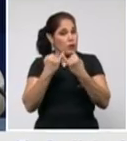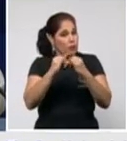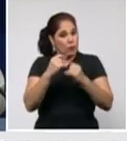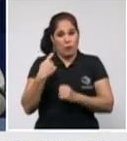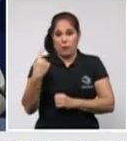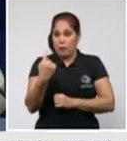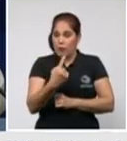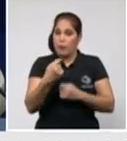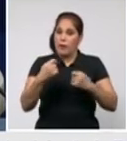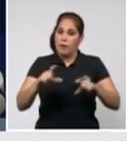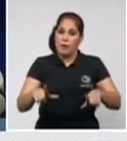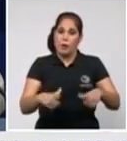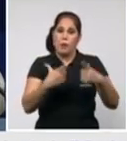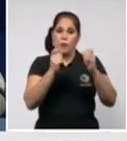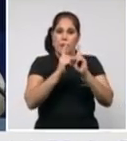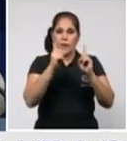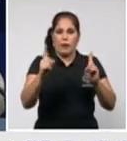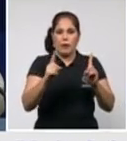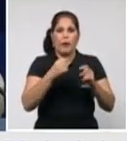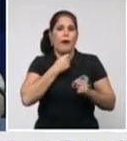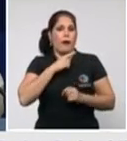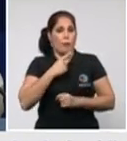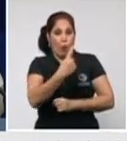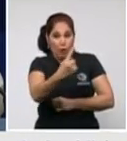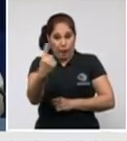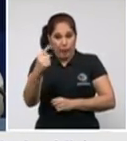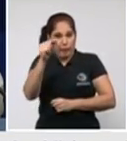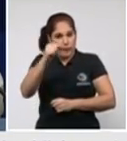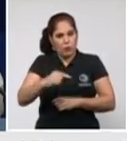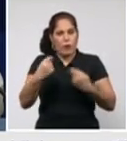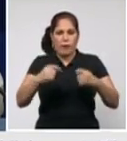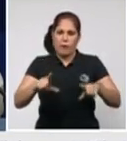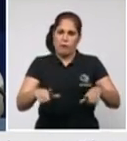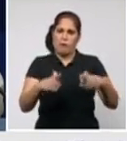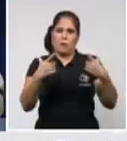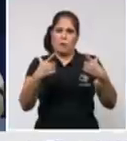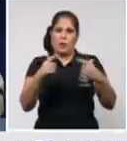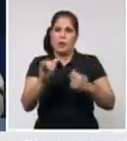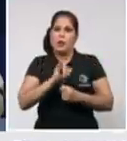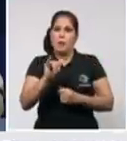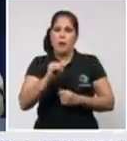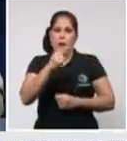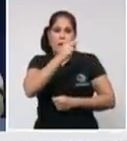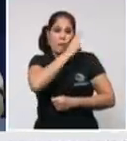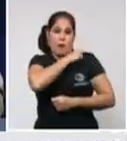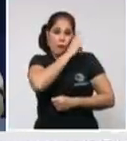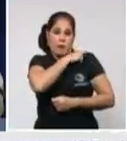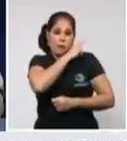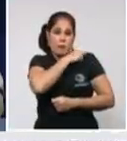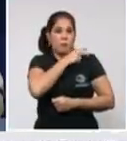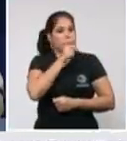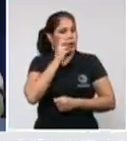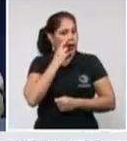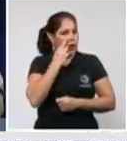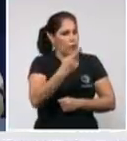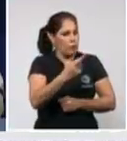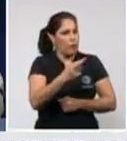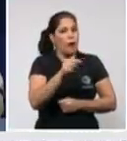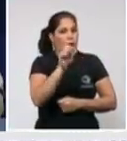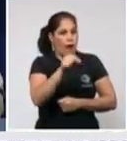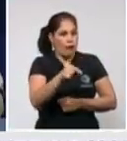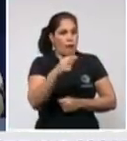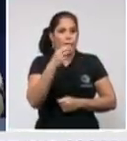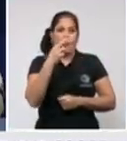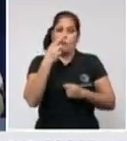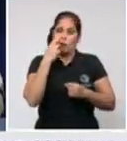individual, no es solo, o sea, es de cada persona, pero también de personas que ocupamos responsabilidades, bueno, pues